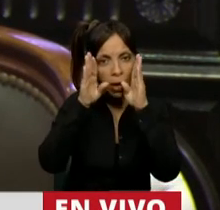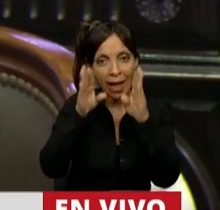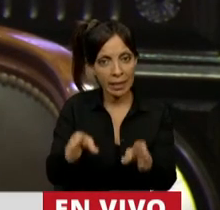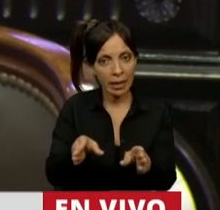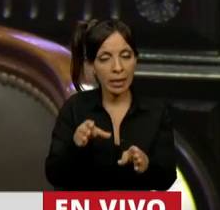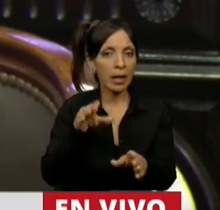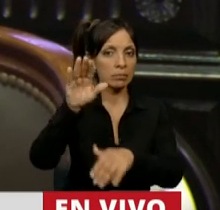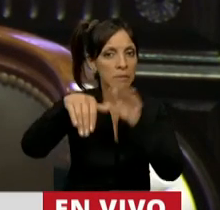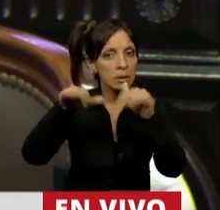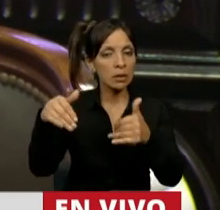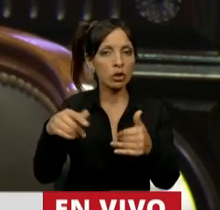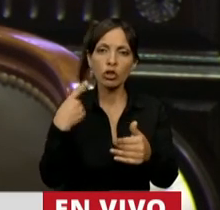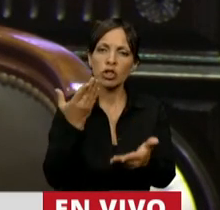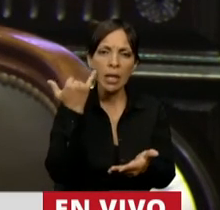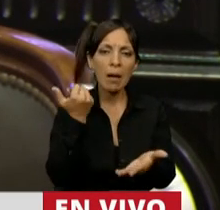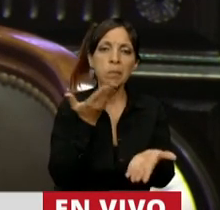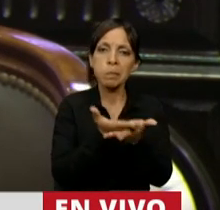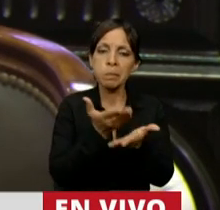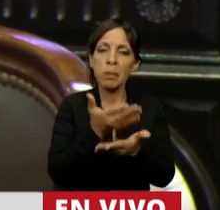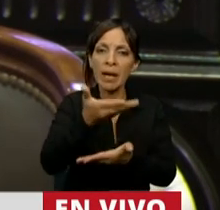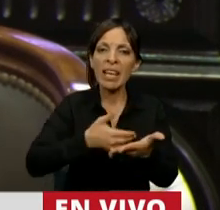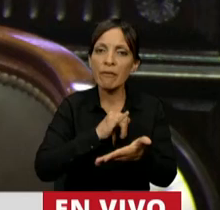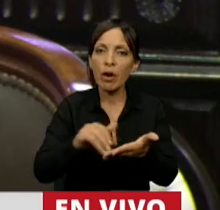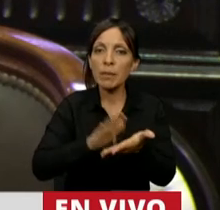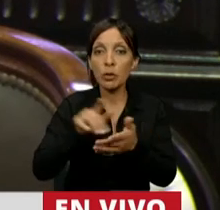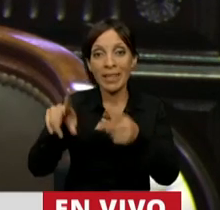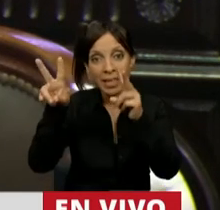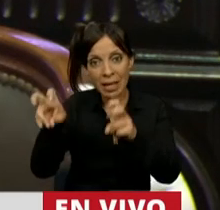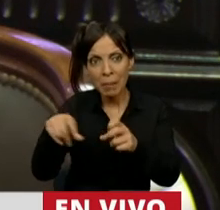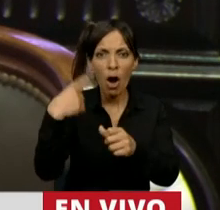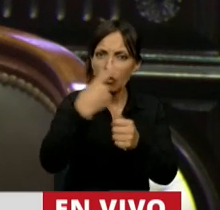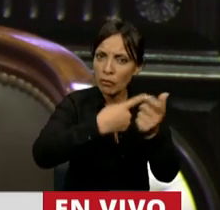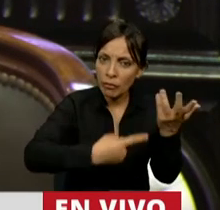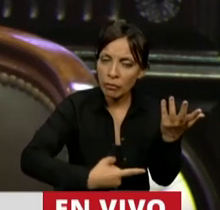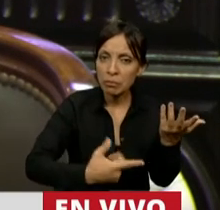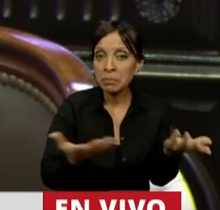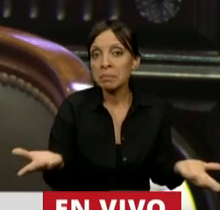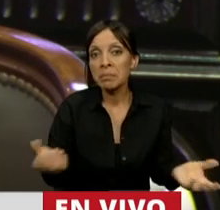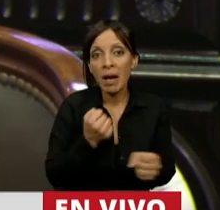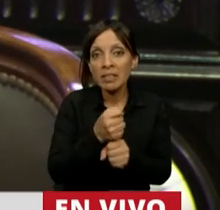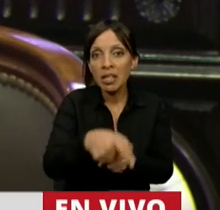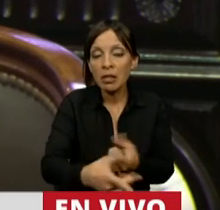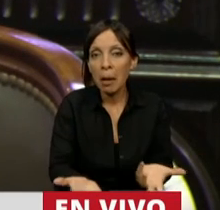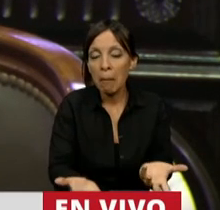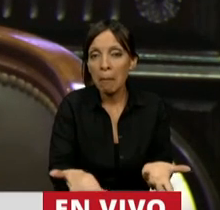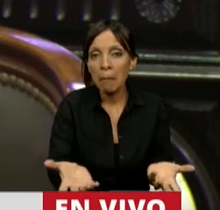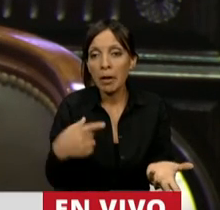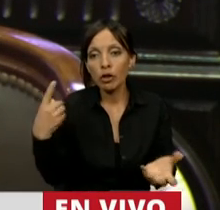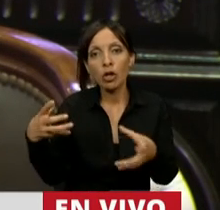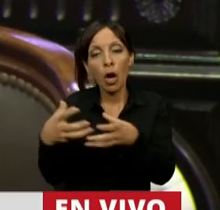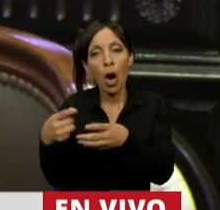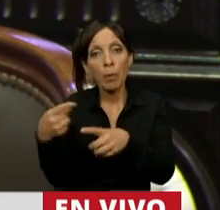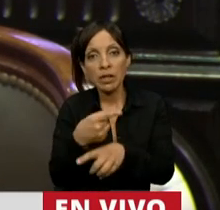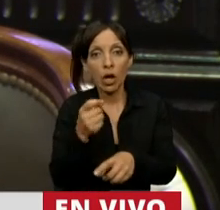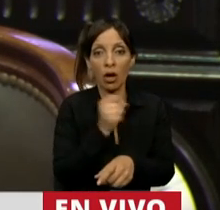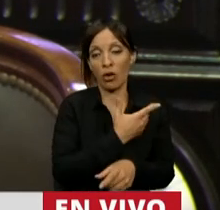citación. Hemos presentado un montón de pedidos de informes sobre este y otros temas y la verdad que ser oposición oficialismo te